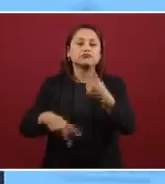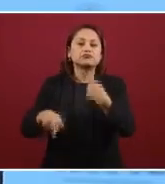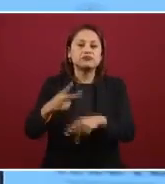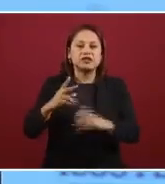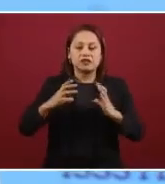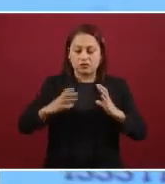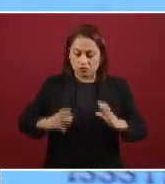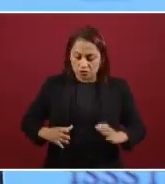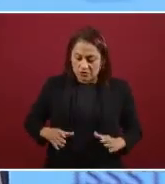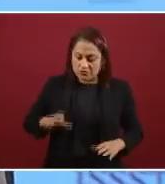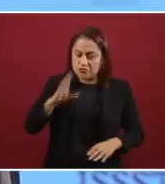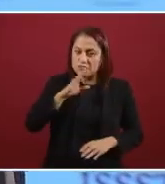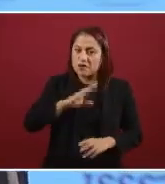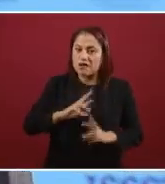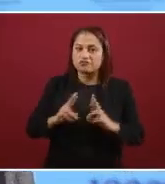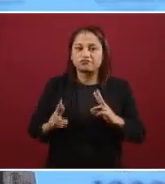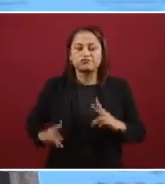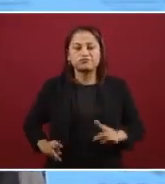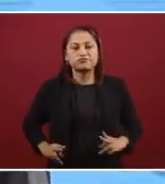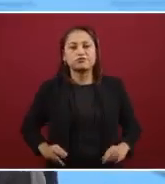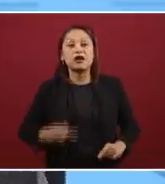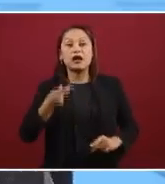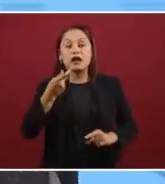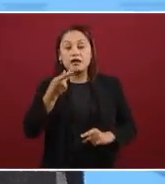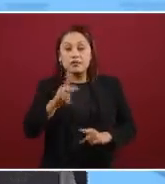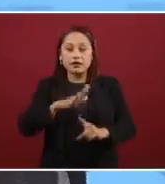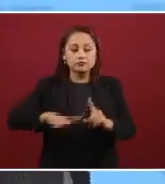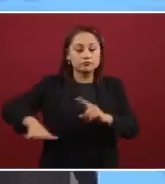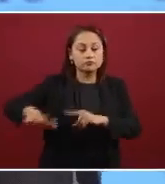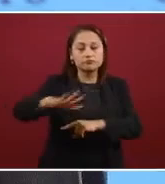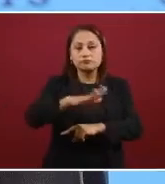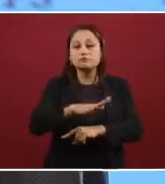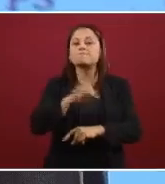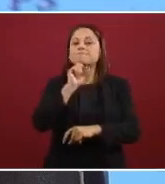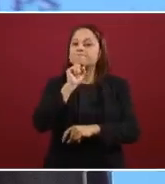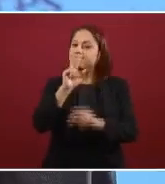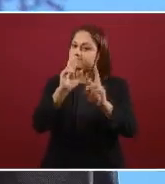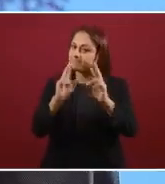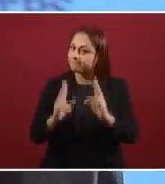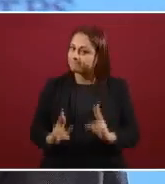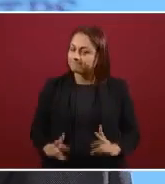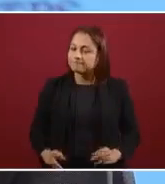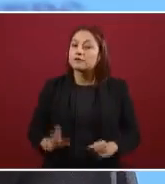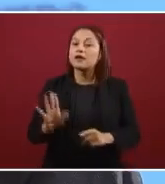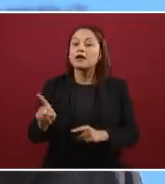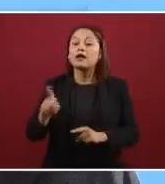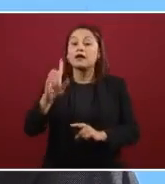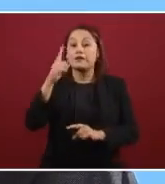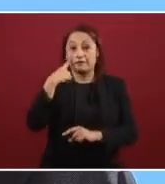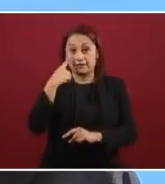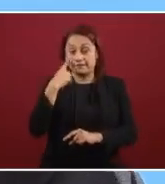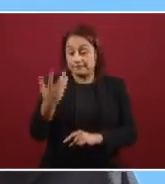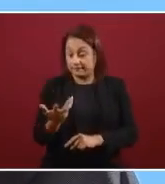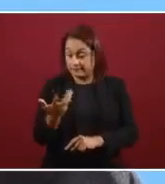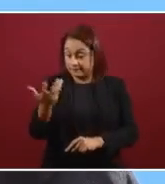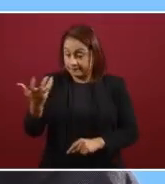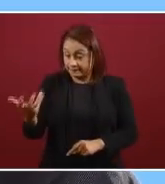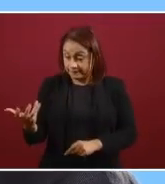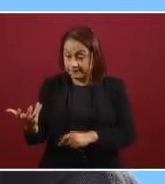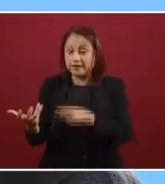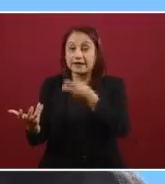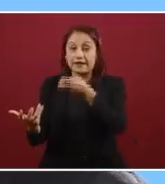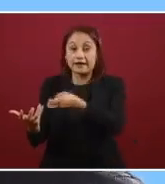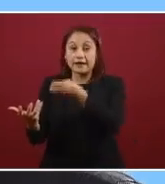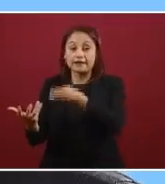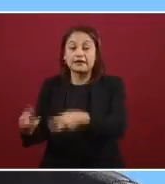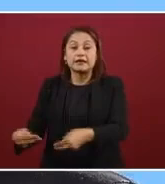también sociales. Pero retomo, por un lado está la demanda, que implica la creación de esta